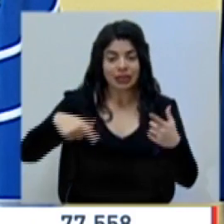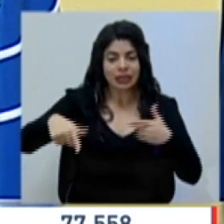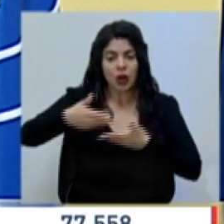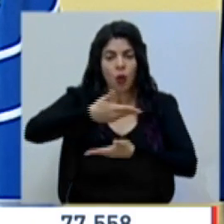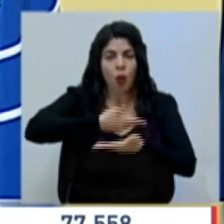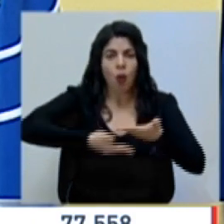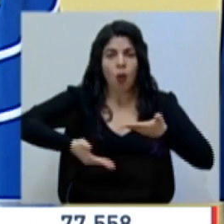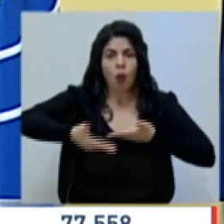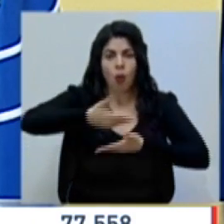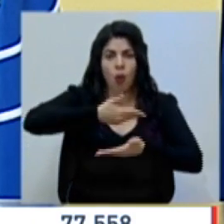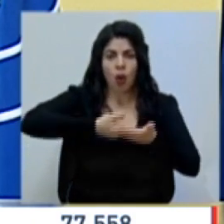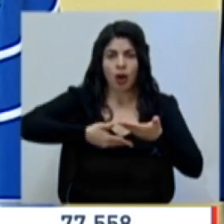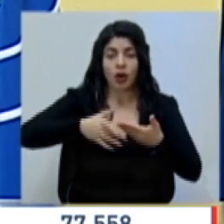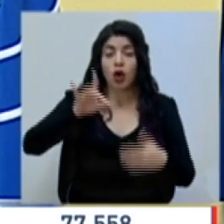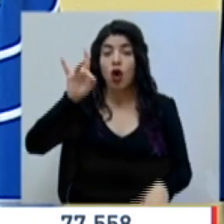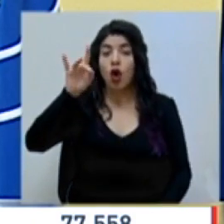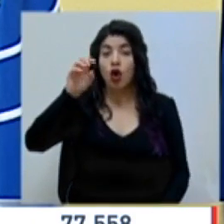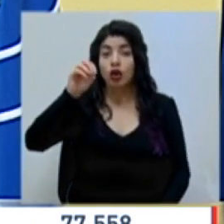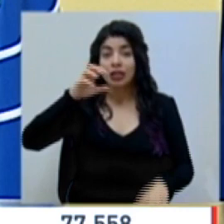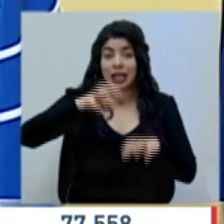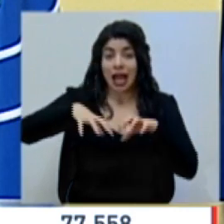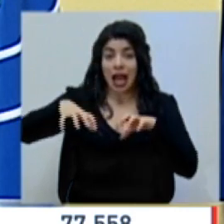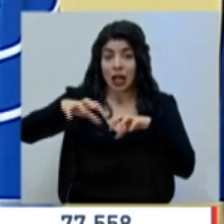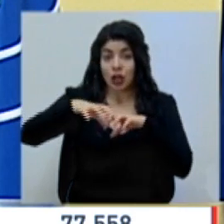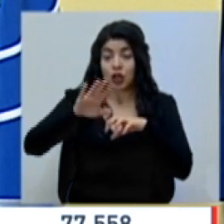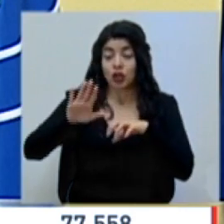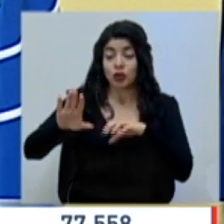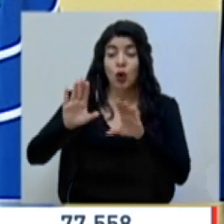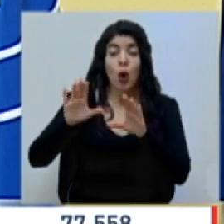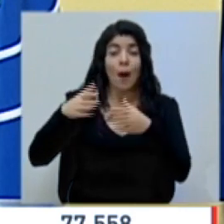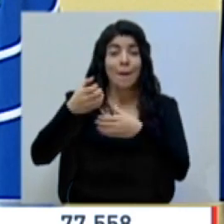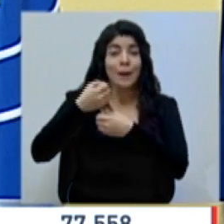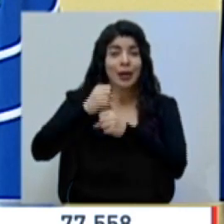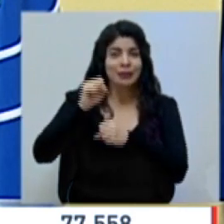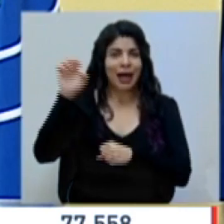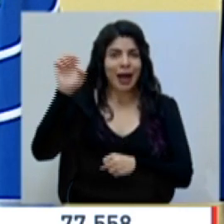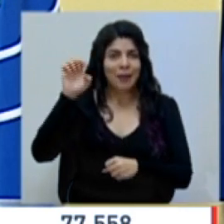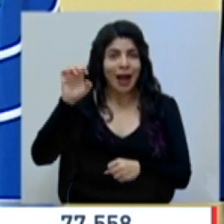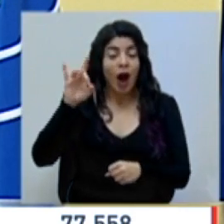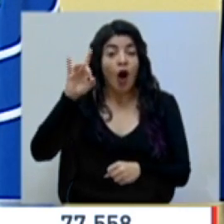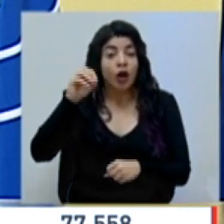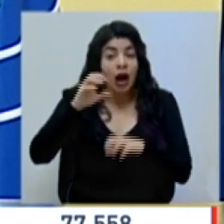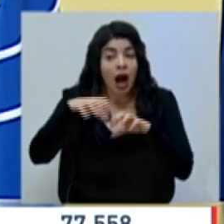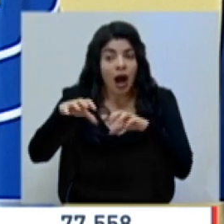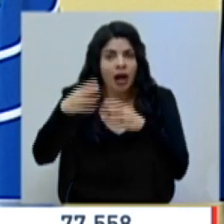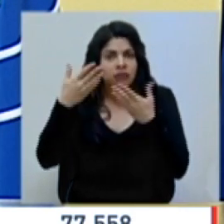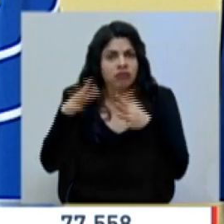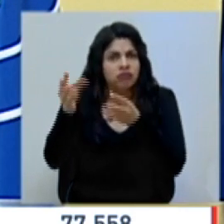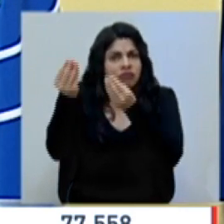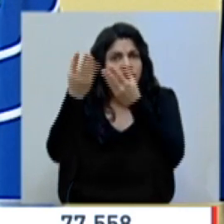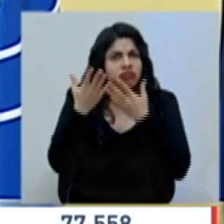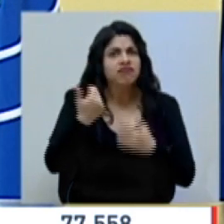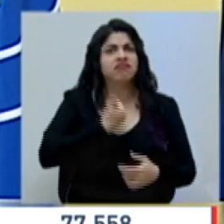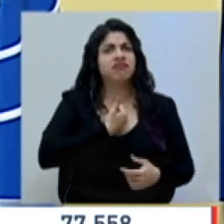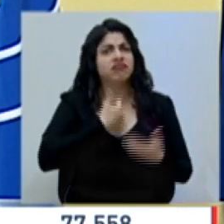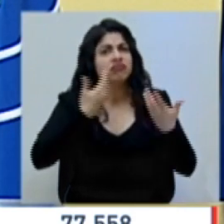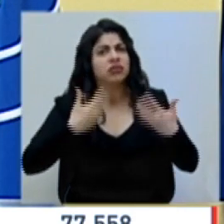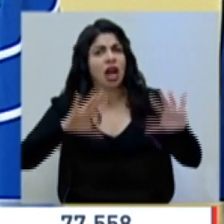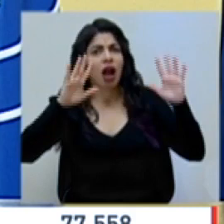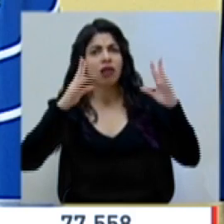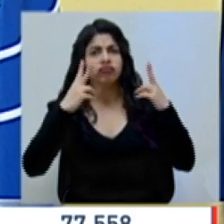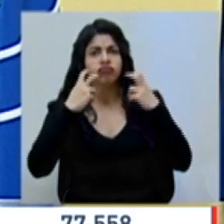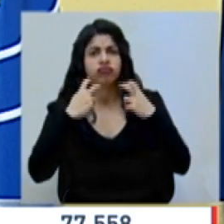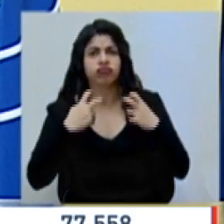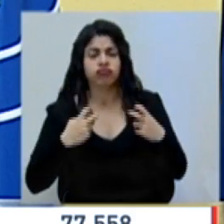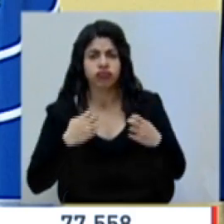costarricense. 80 cantones, por medio de su Comité Municipal de Emergencia, han reportado esa autoevaluación. De